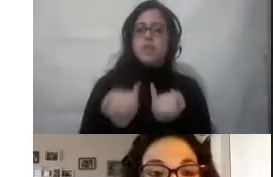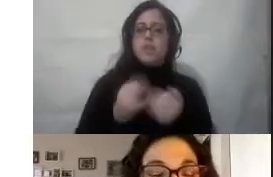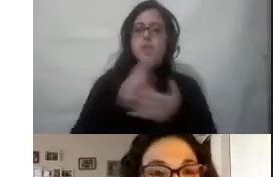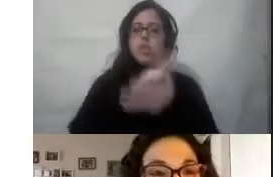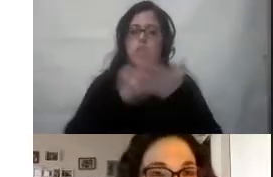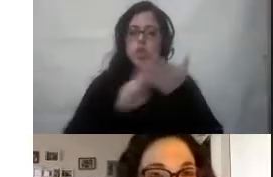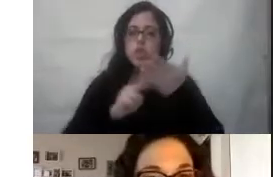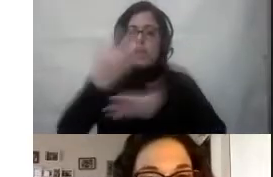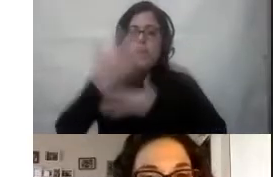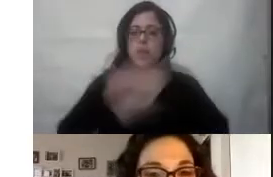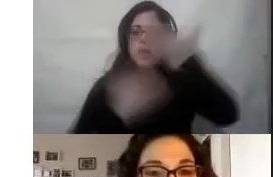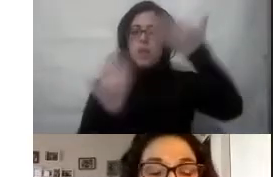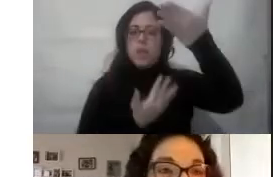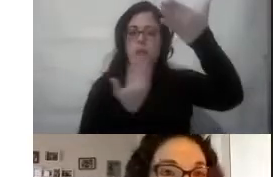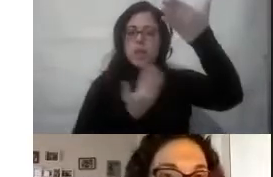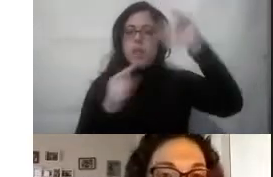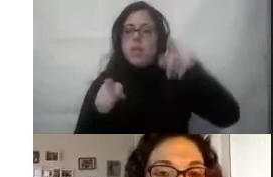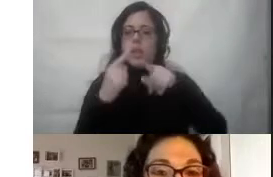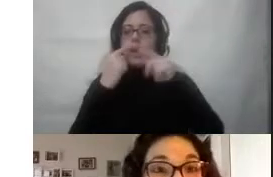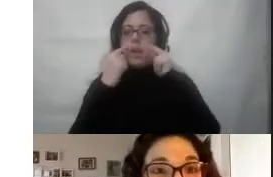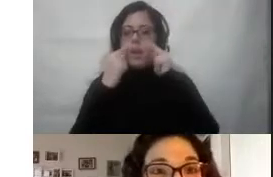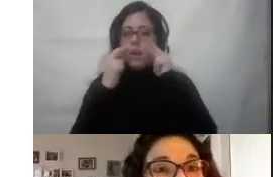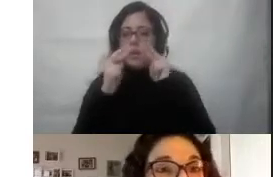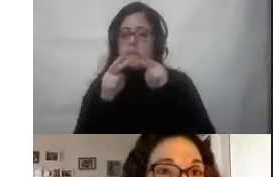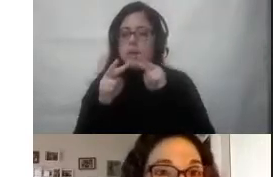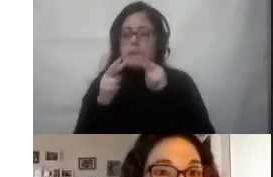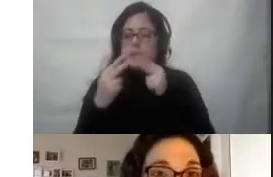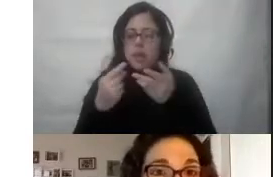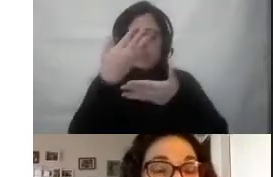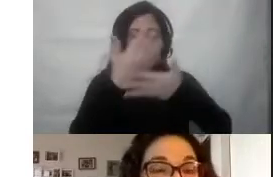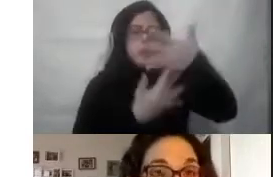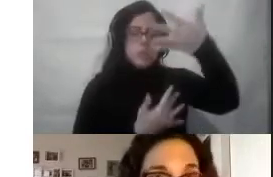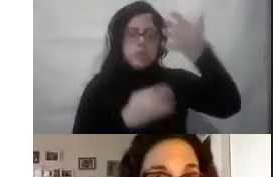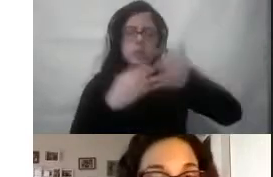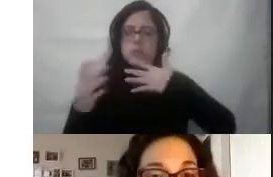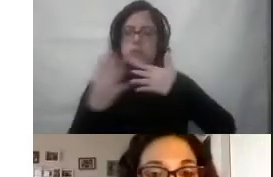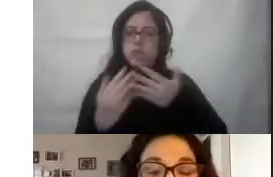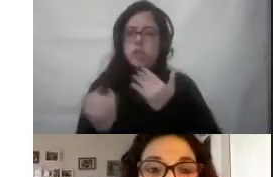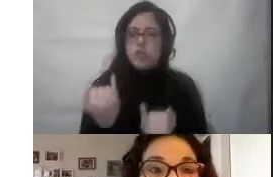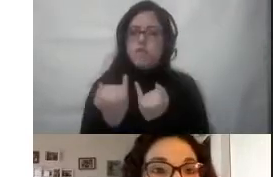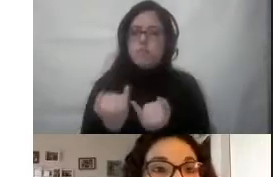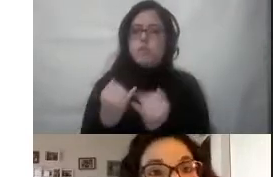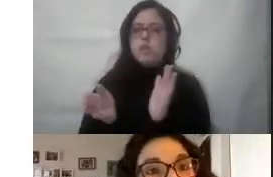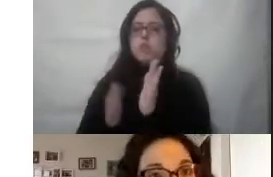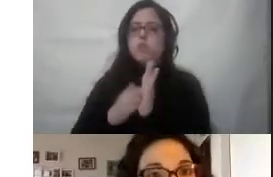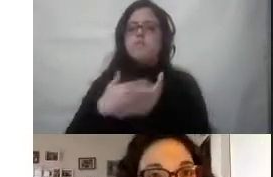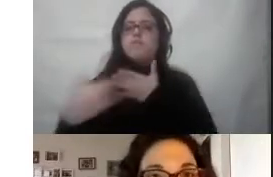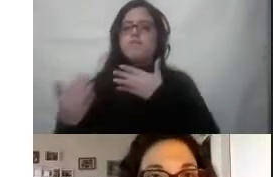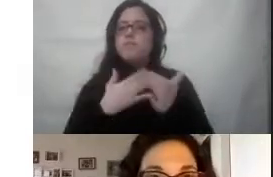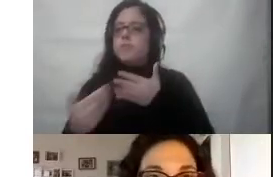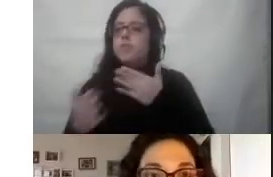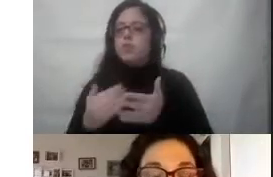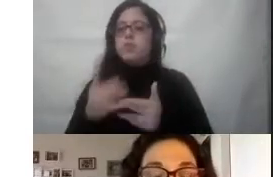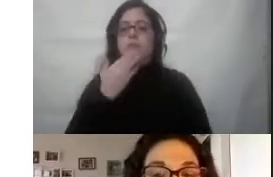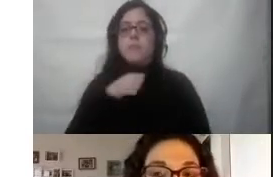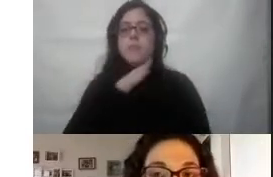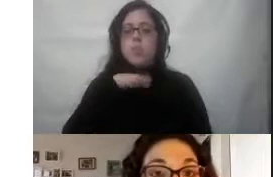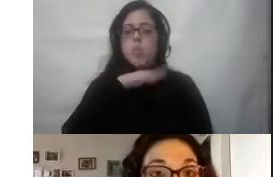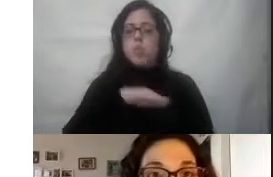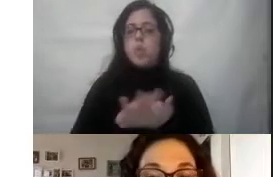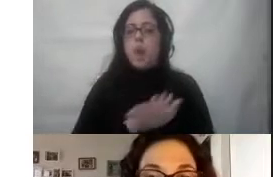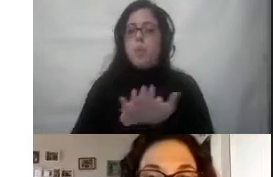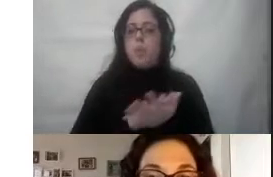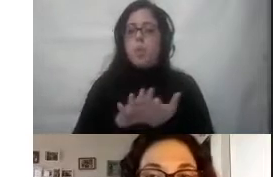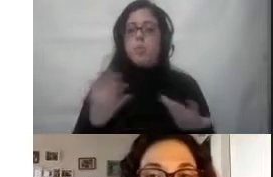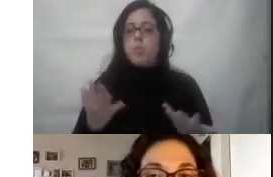son capaces de reconocer perspectivas, utilizar fuentes, tienen que ser capaces de corroborar información y usar, por ejemplo, la voz